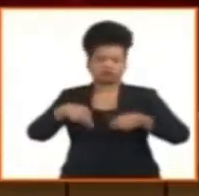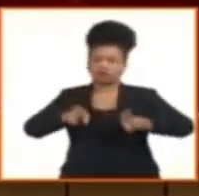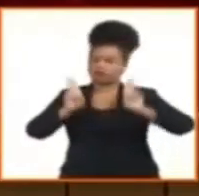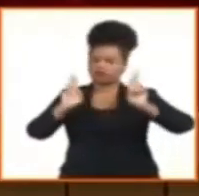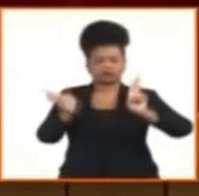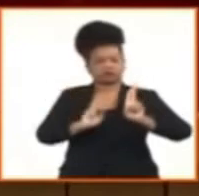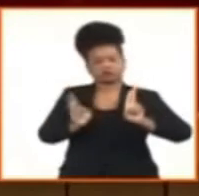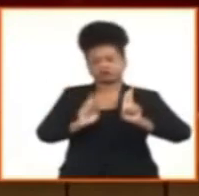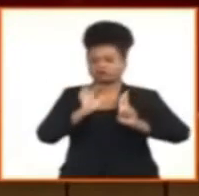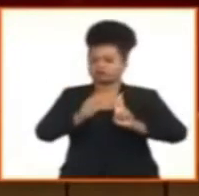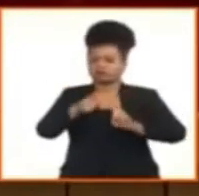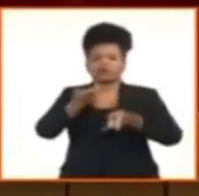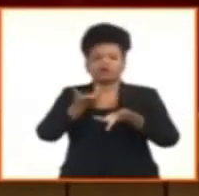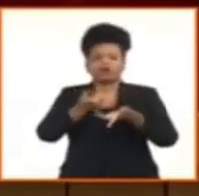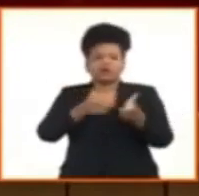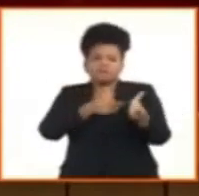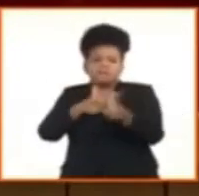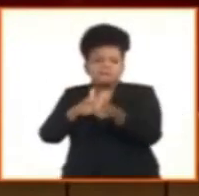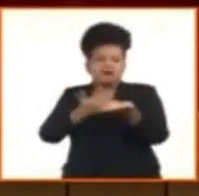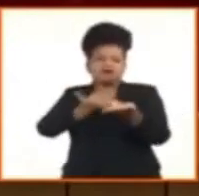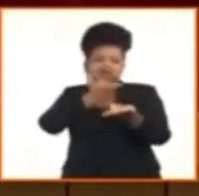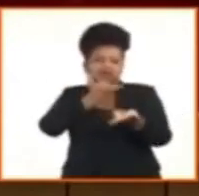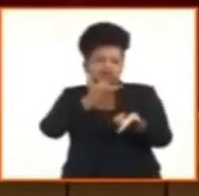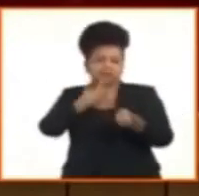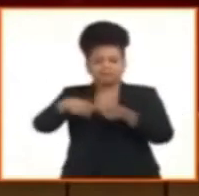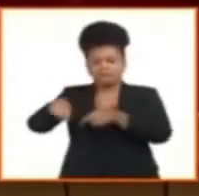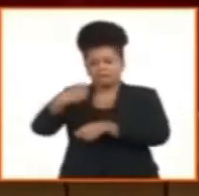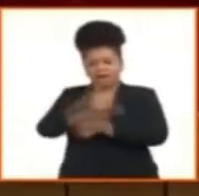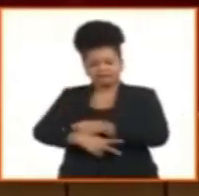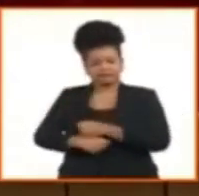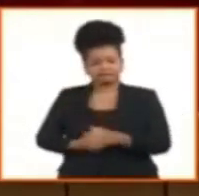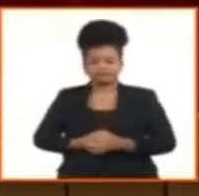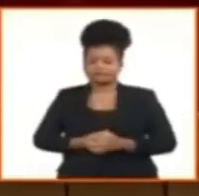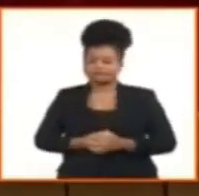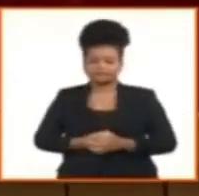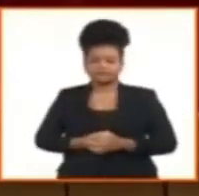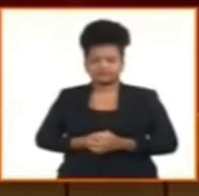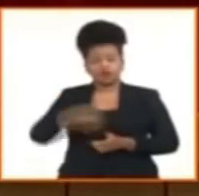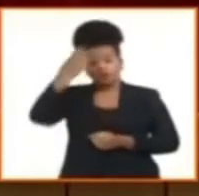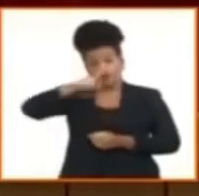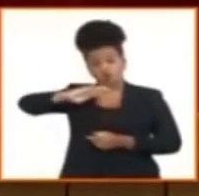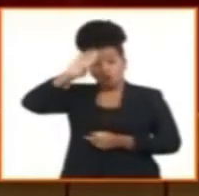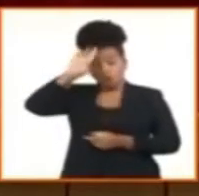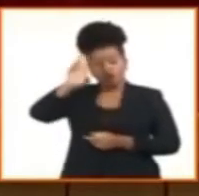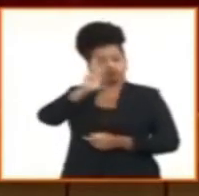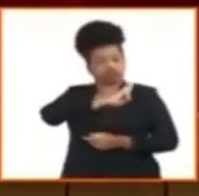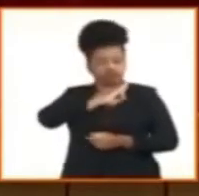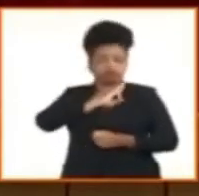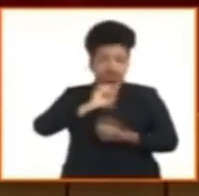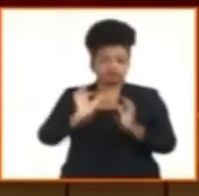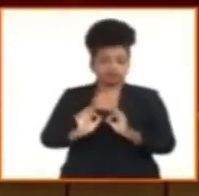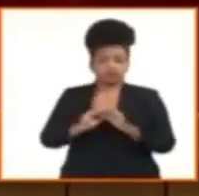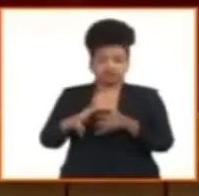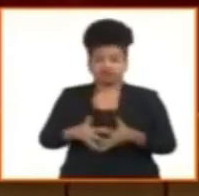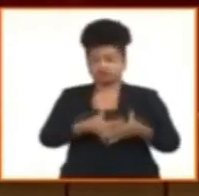de la fuerza contra cualquier Estado. Pero el planteamiento cubano sobre la responsabilidad de Estados Unidos